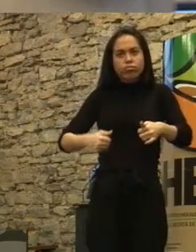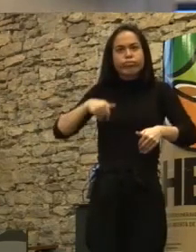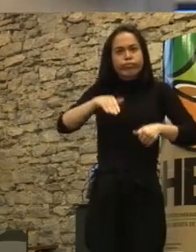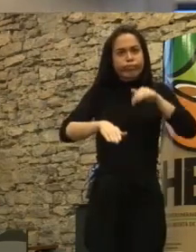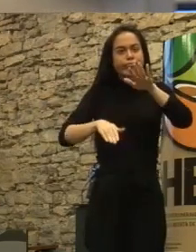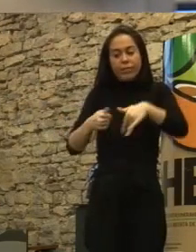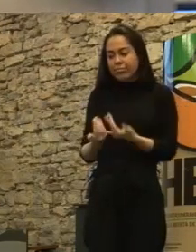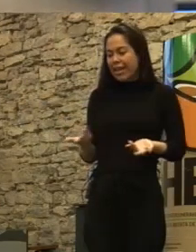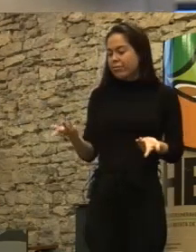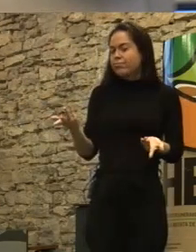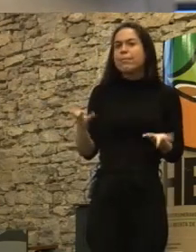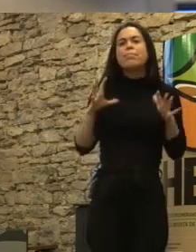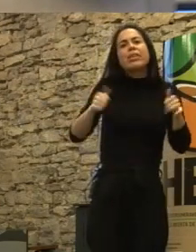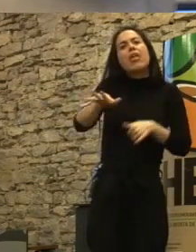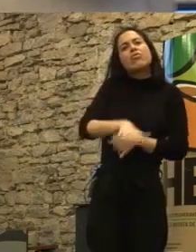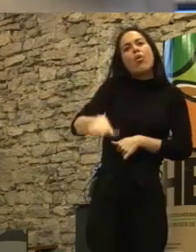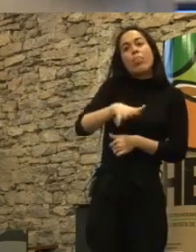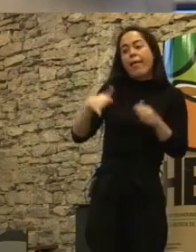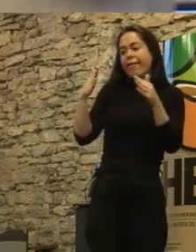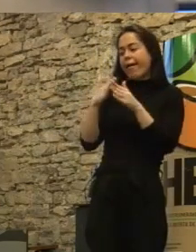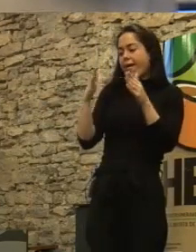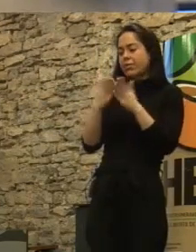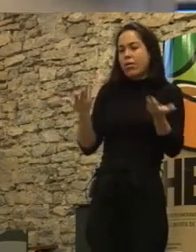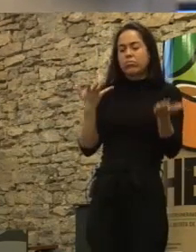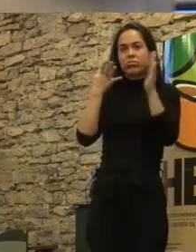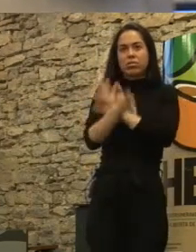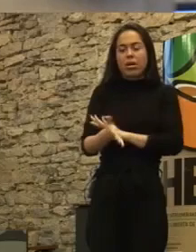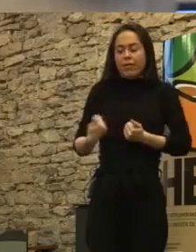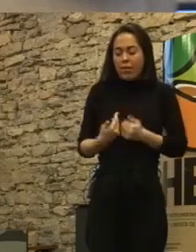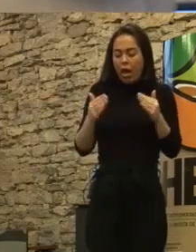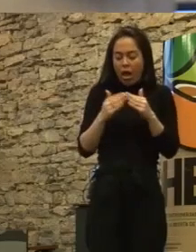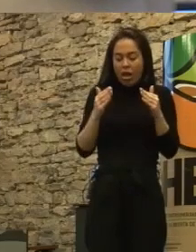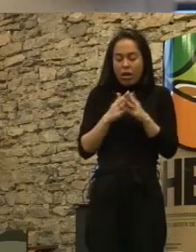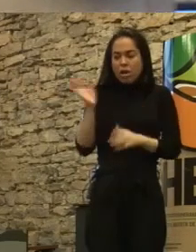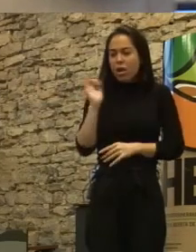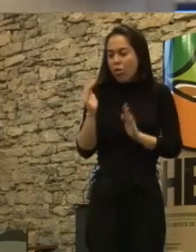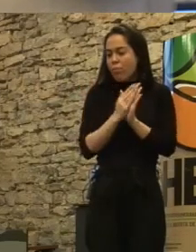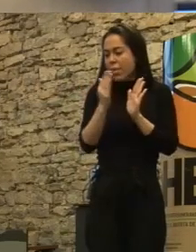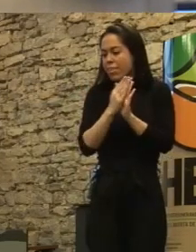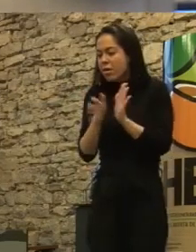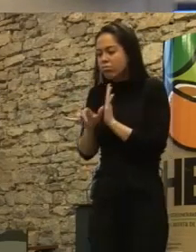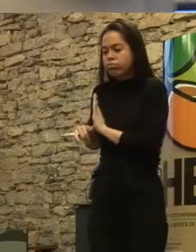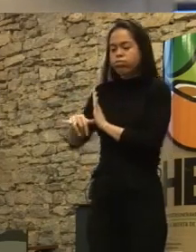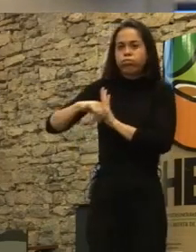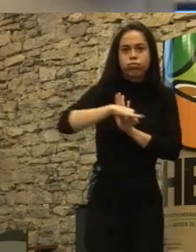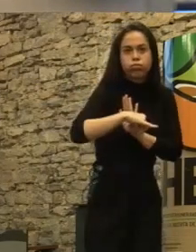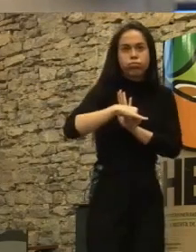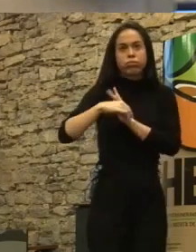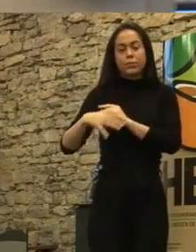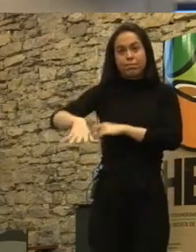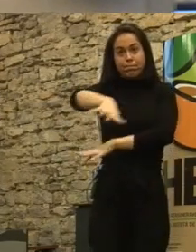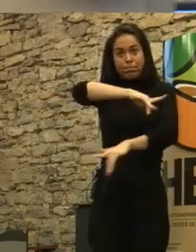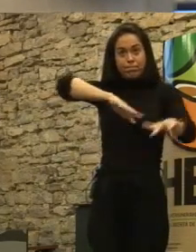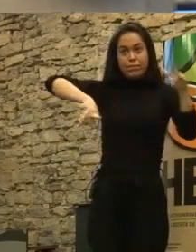hacer en lo cotidiano, transformar el día de puertas para adentro, en la comunidad de vecinos, pero también vamos a irnos hasta el